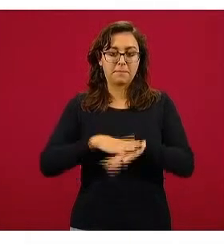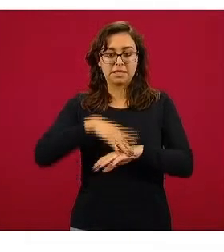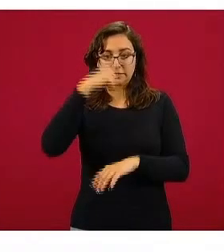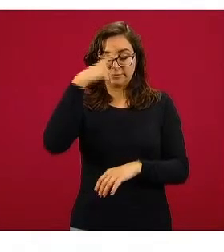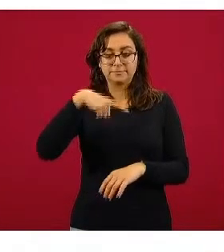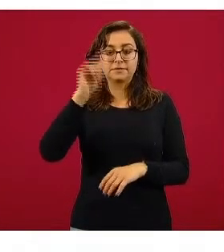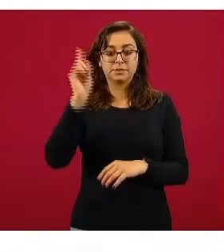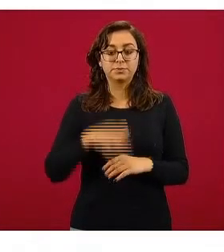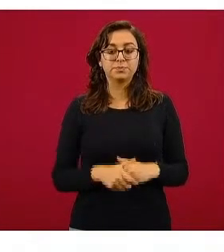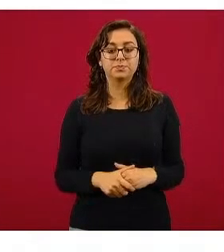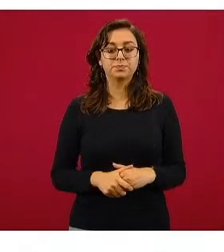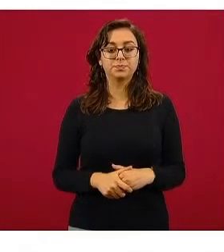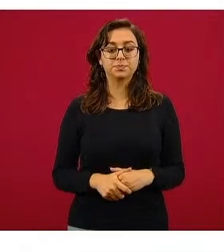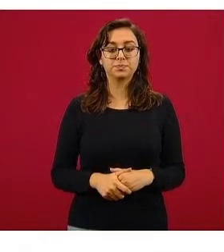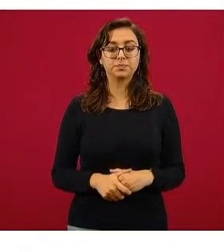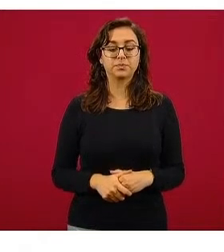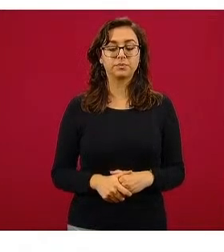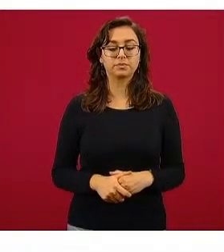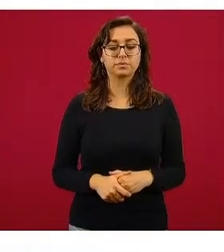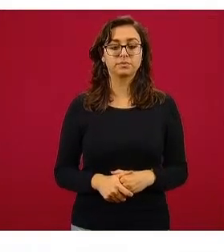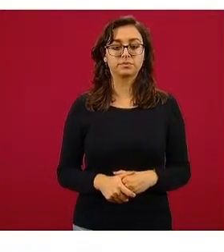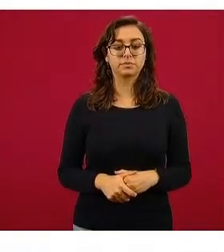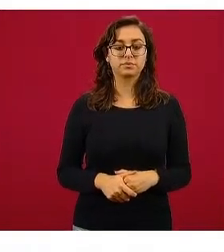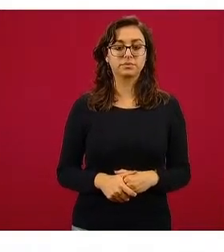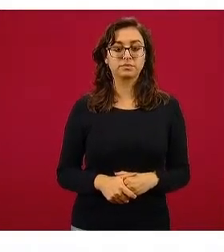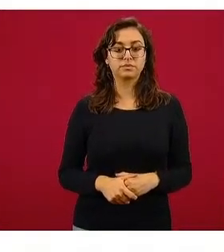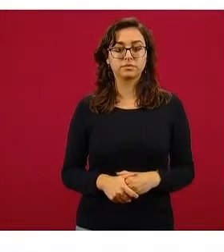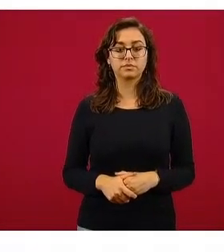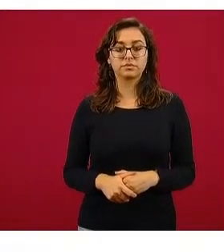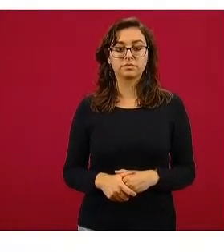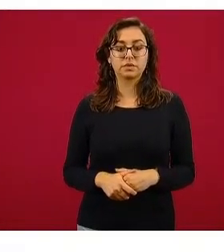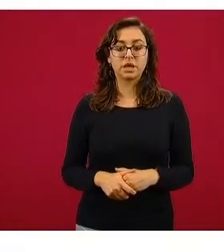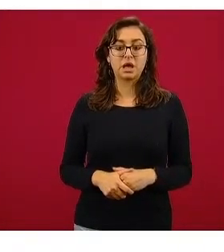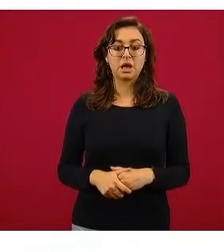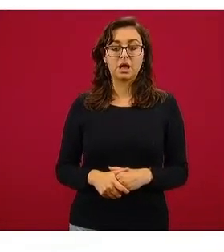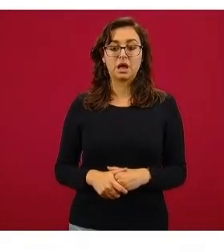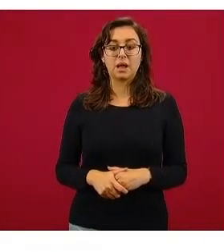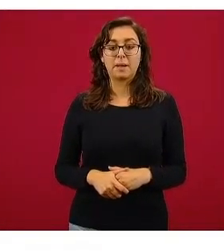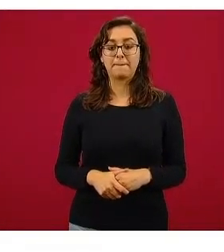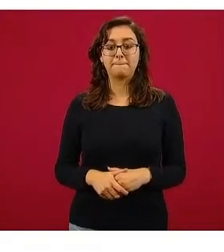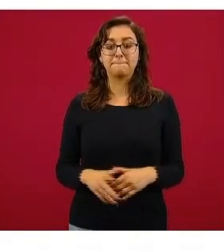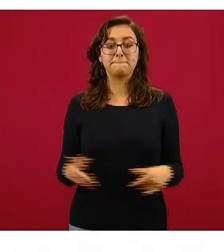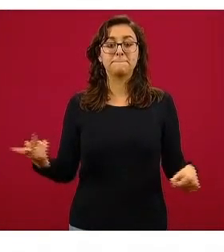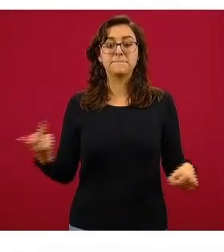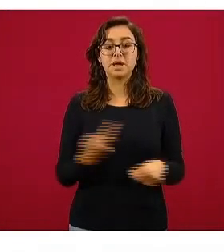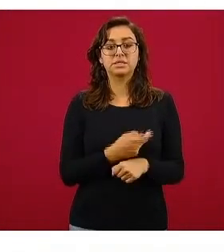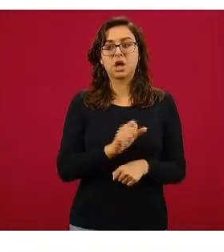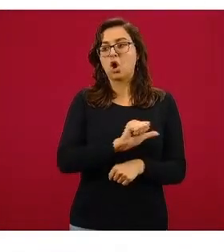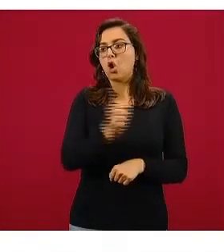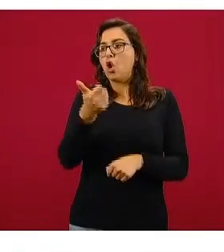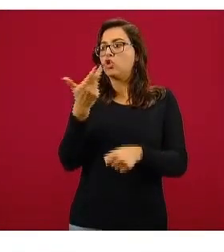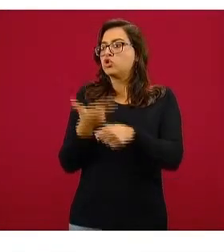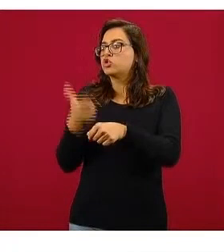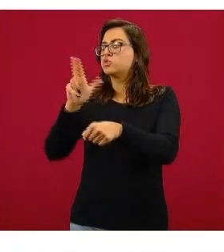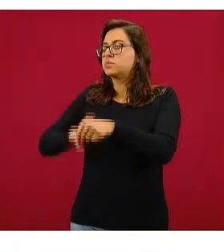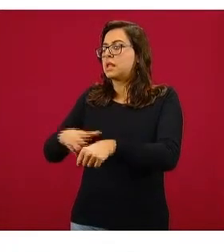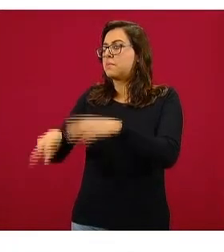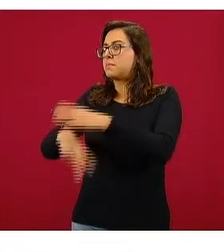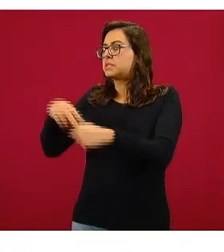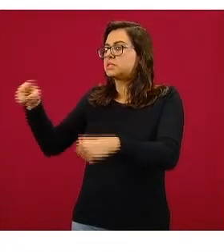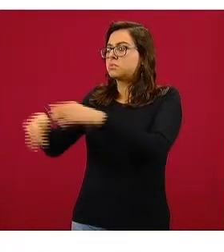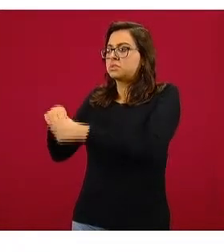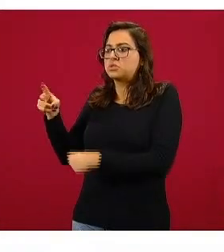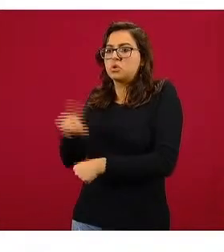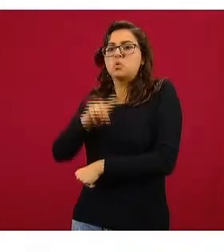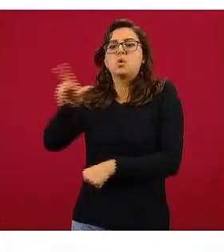facilitarlo. El otro componente es qué vamos a hacer con el resto de las unidades, ¿no? Si vamos a concentrar esto, ¿qué van a hacer las otras unidades? Entonces, las otras